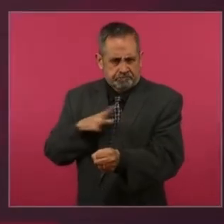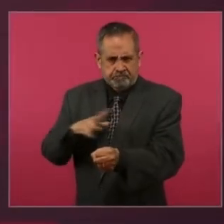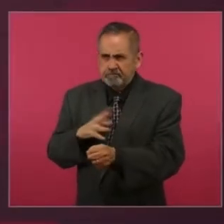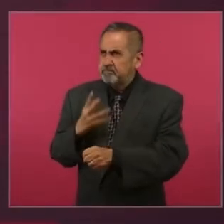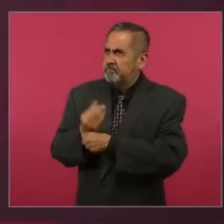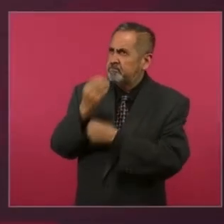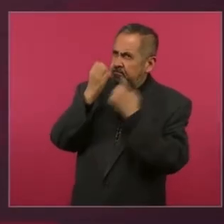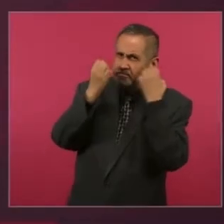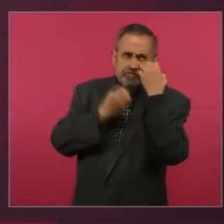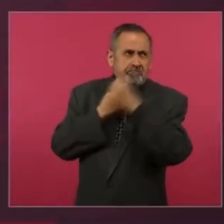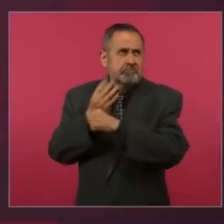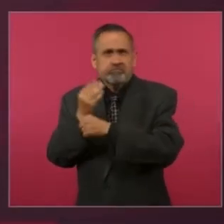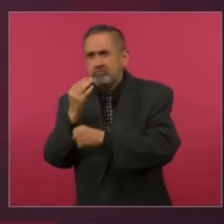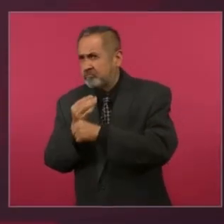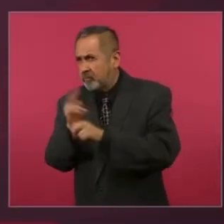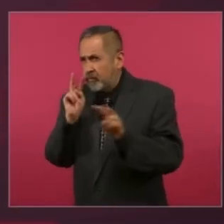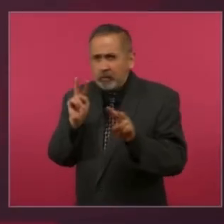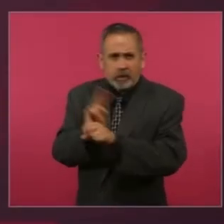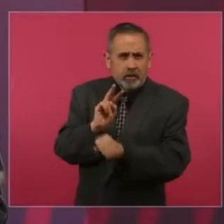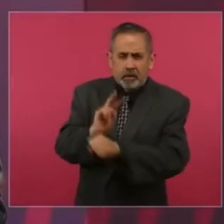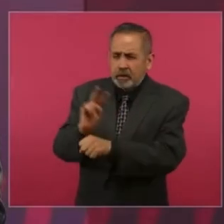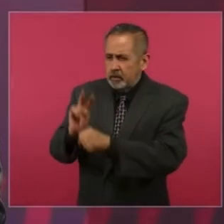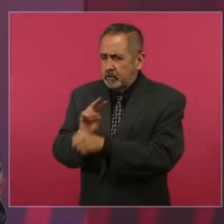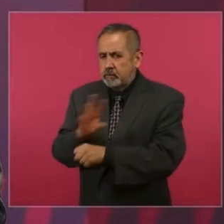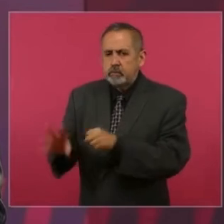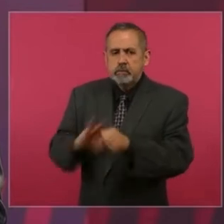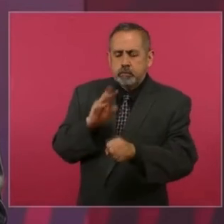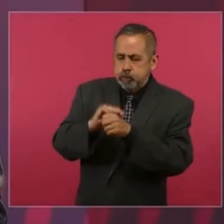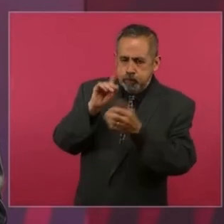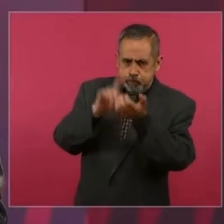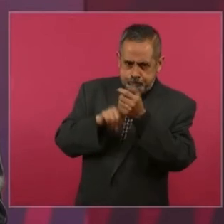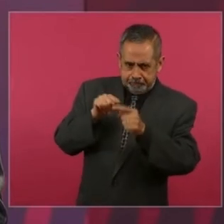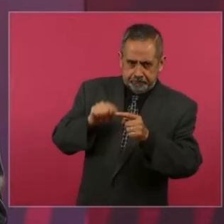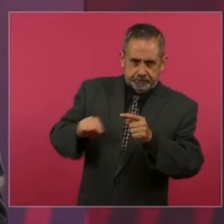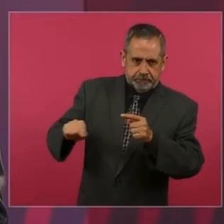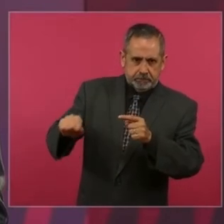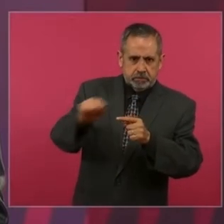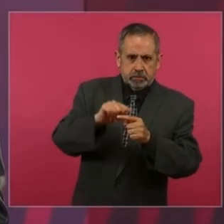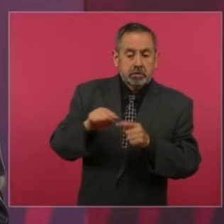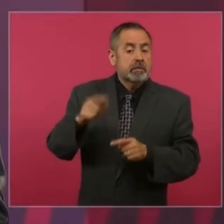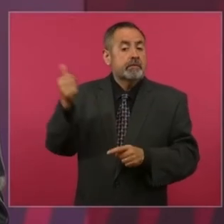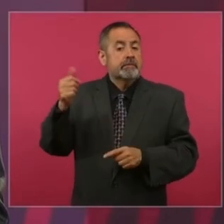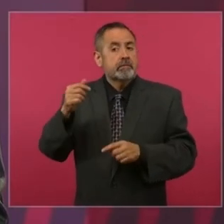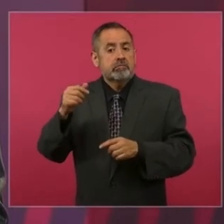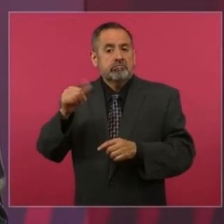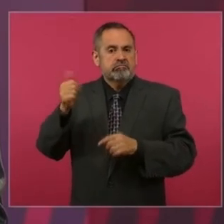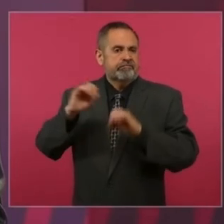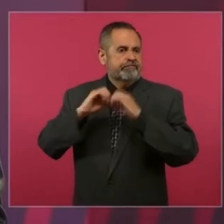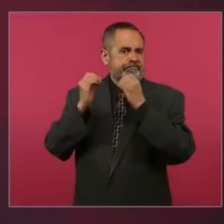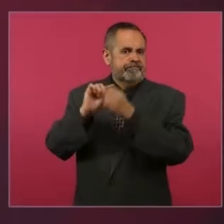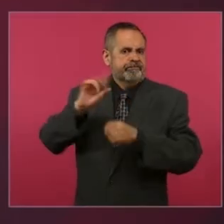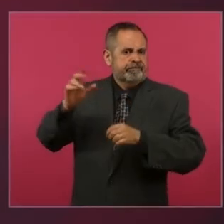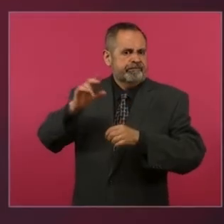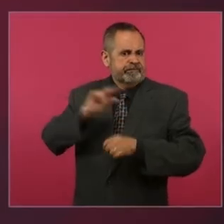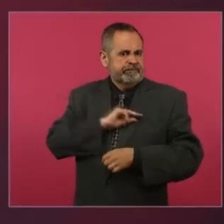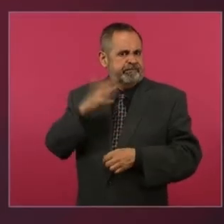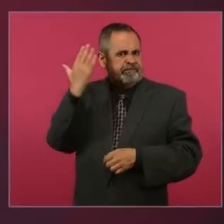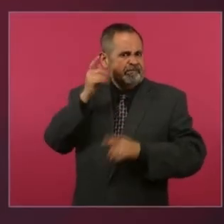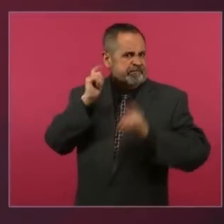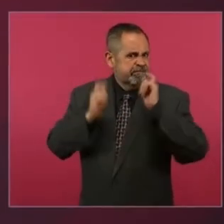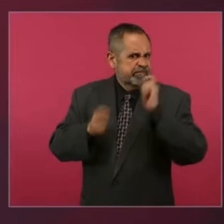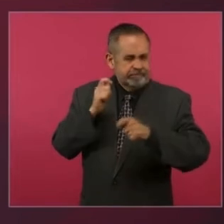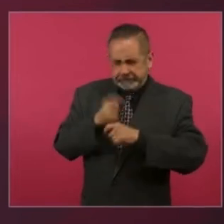Mantenimiento permanente, atención de organismos especializados en